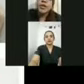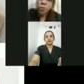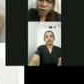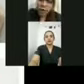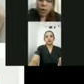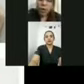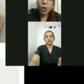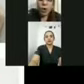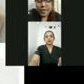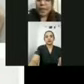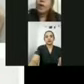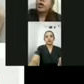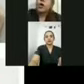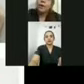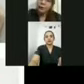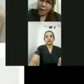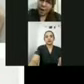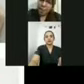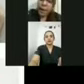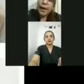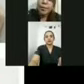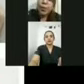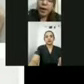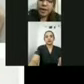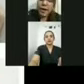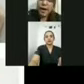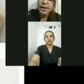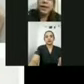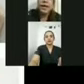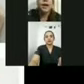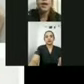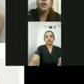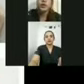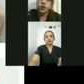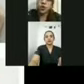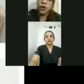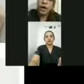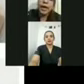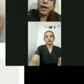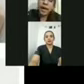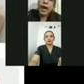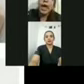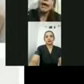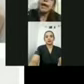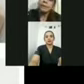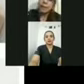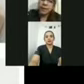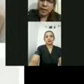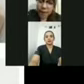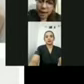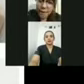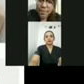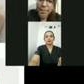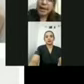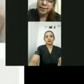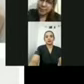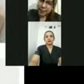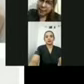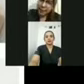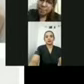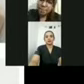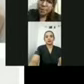características comunes como lo es la ortografía, la pobreza en la redacción y en el aprendizaje de